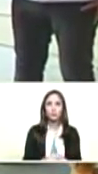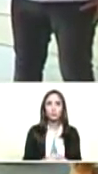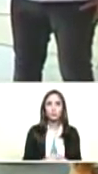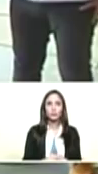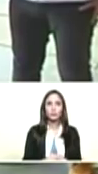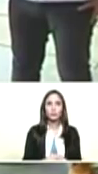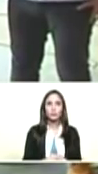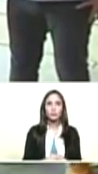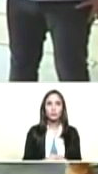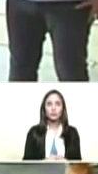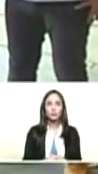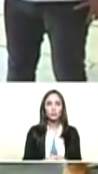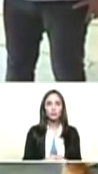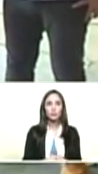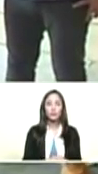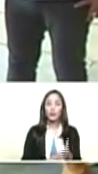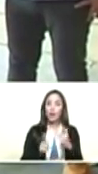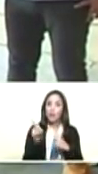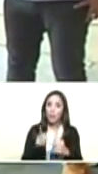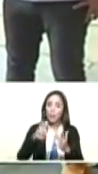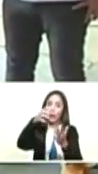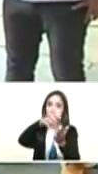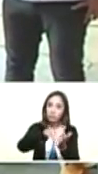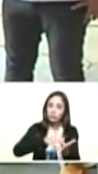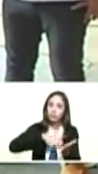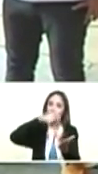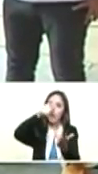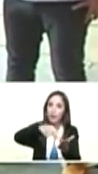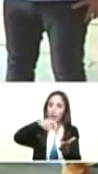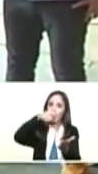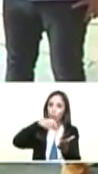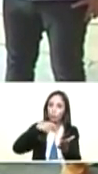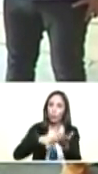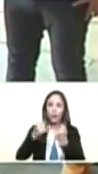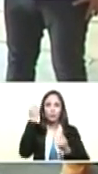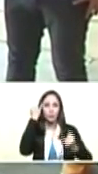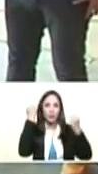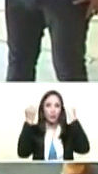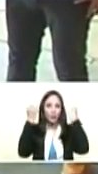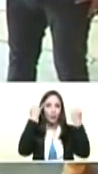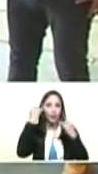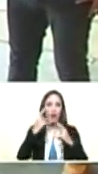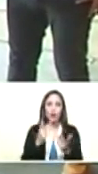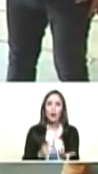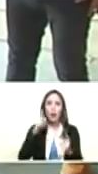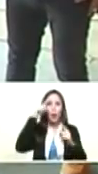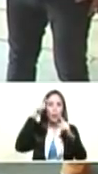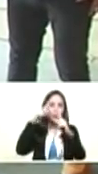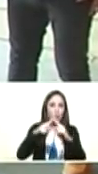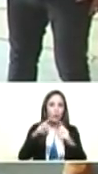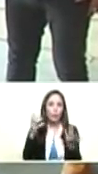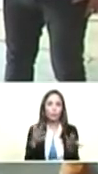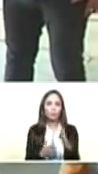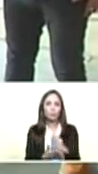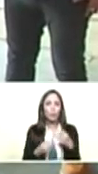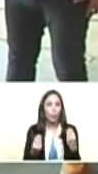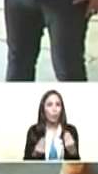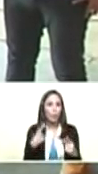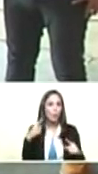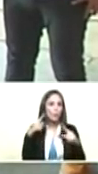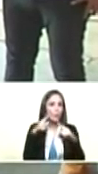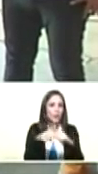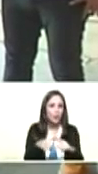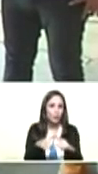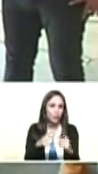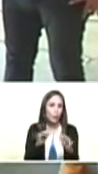Bernal Rosales, la agricultura urbana complementaria, la producción urbana complementaria,